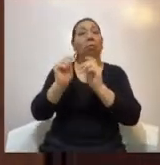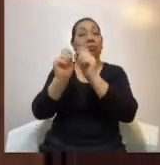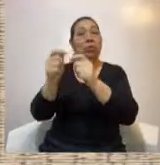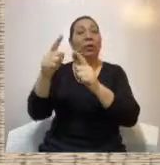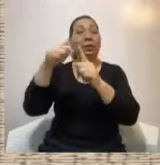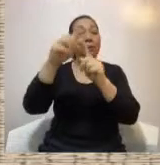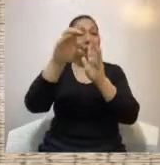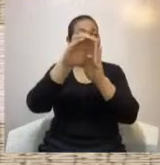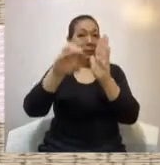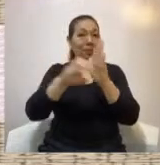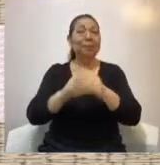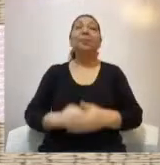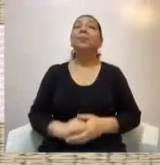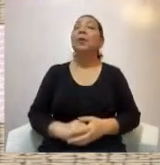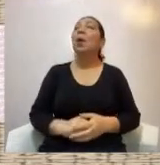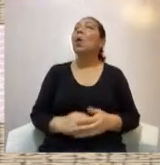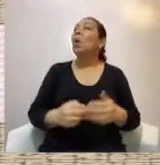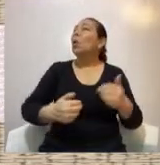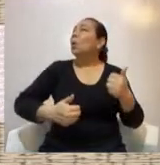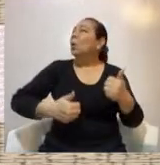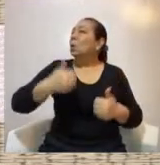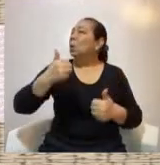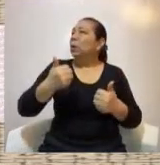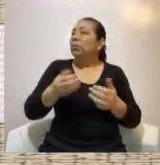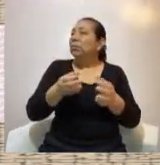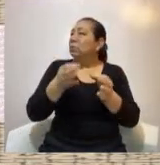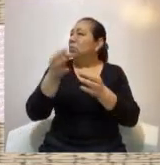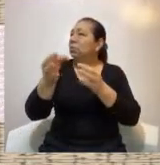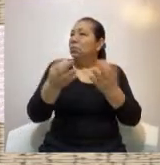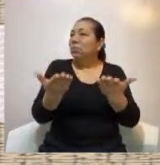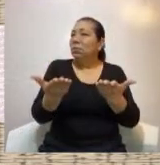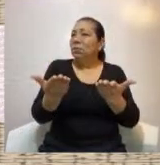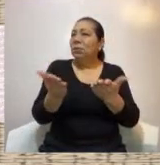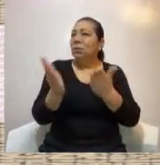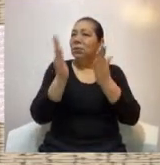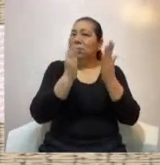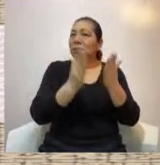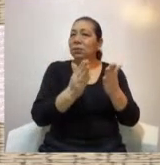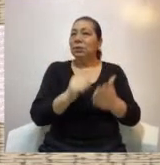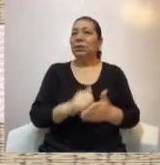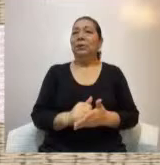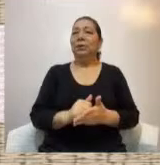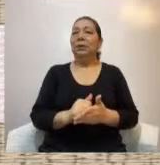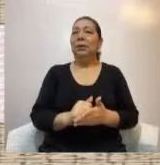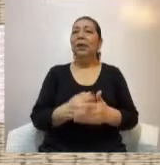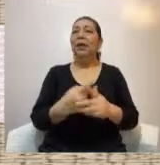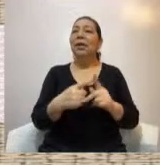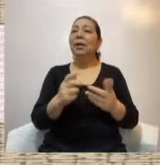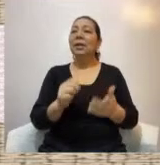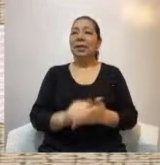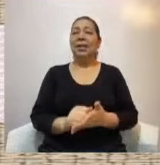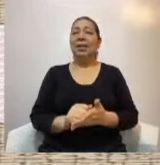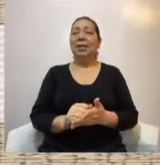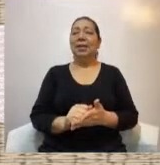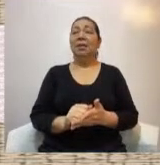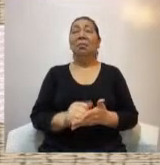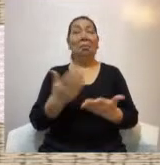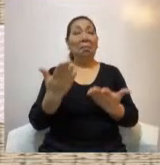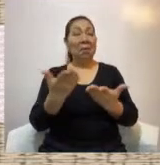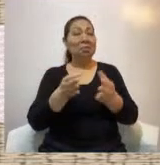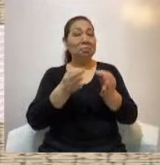¿no? Bien, ¿cuáles son los argumentos de la parte demandada?